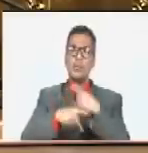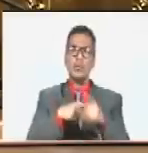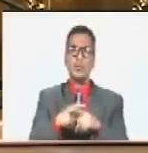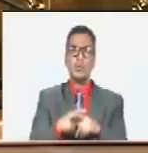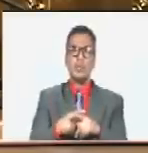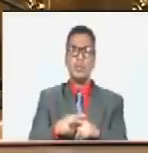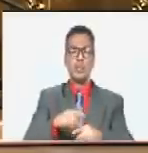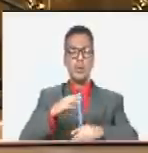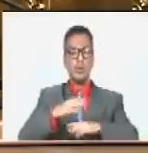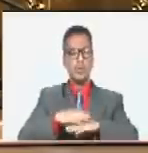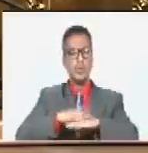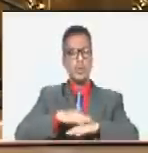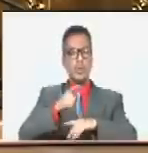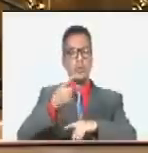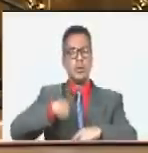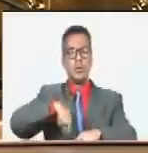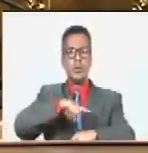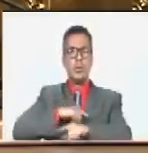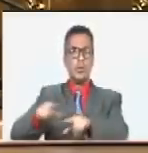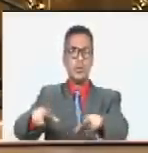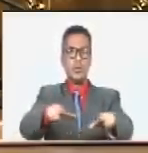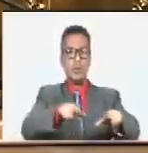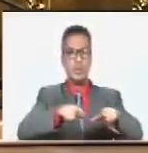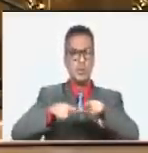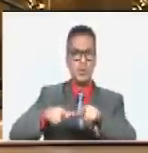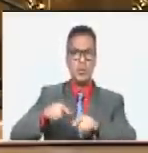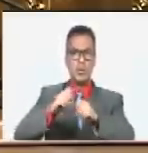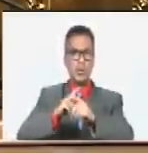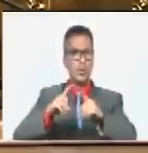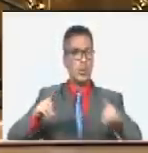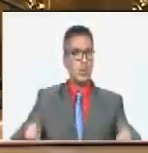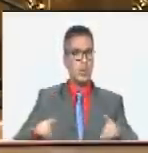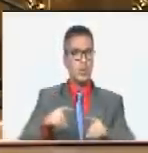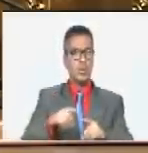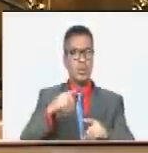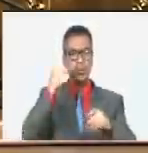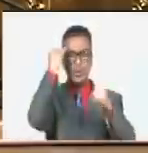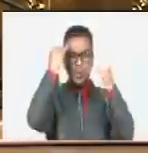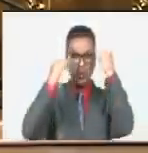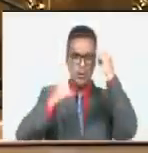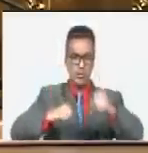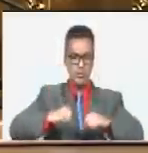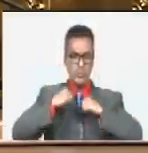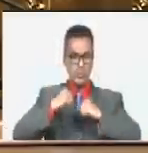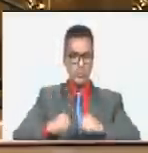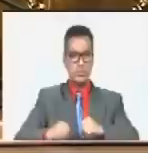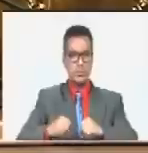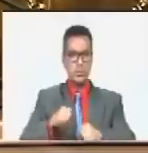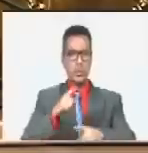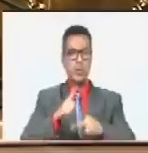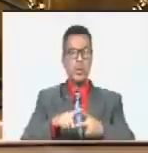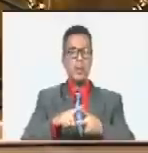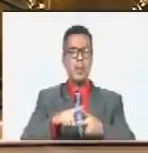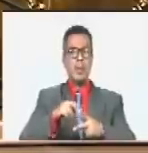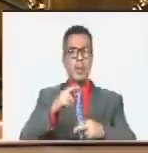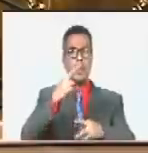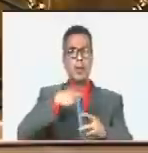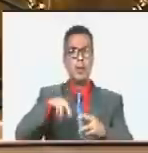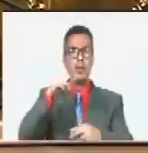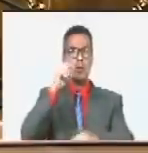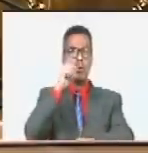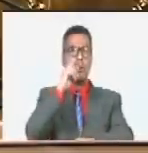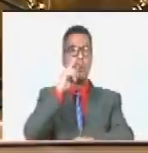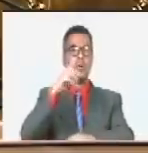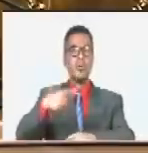nuestra soberanía e independencia con criterios firmemente patrióticos, republicanos y democráticos.